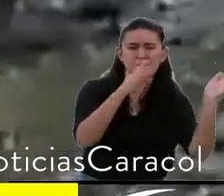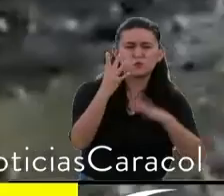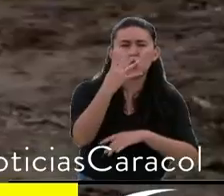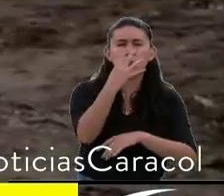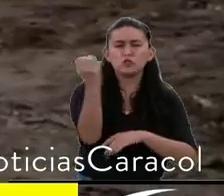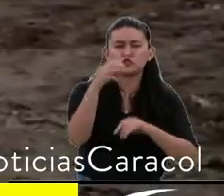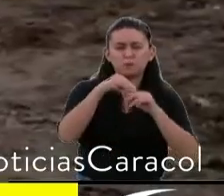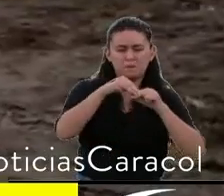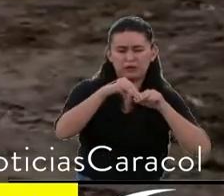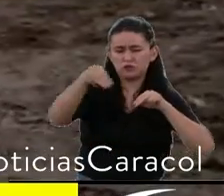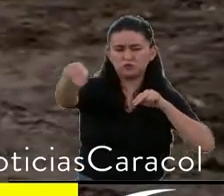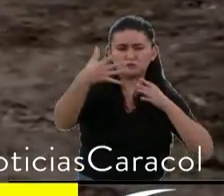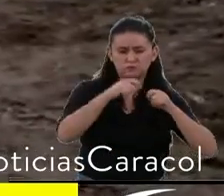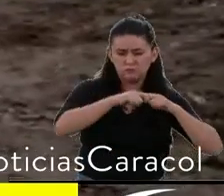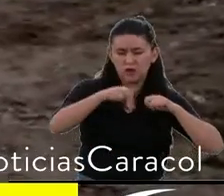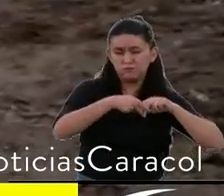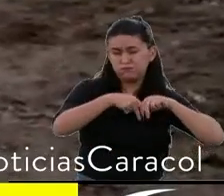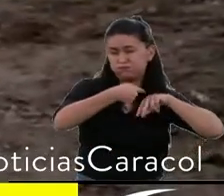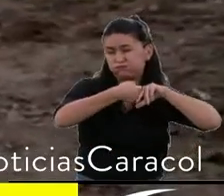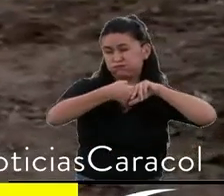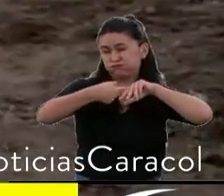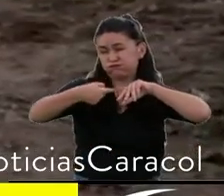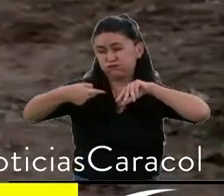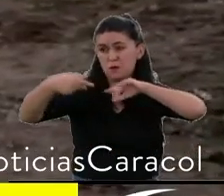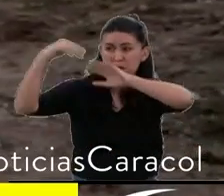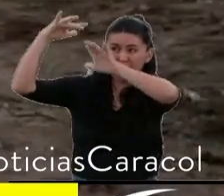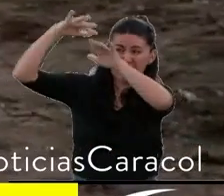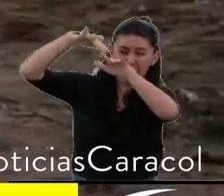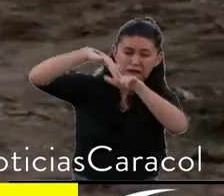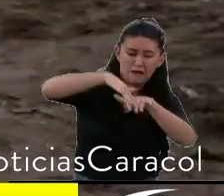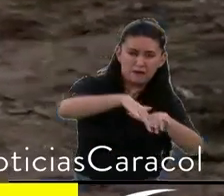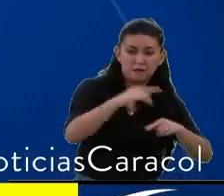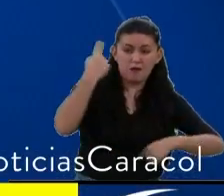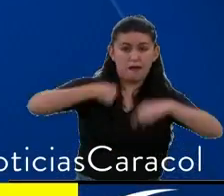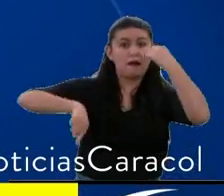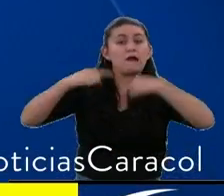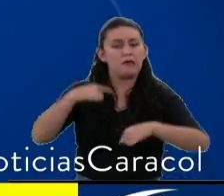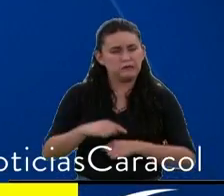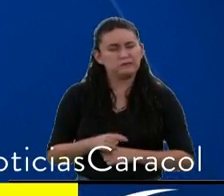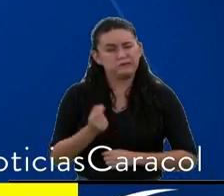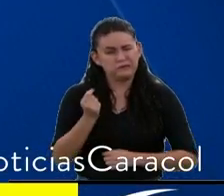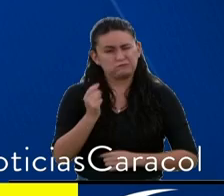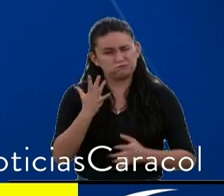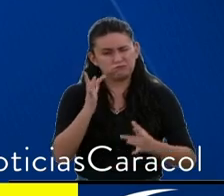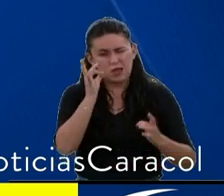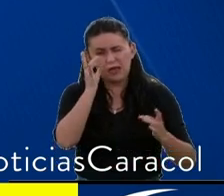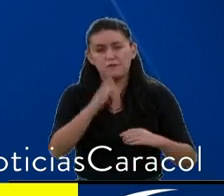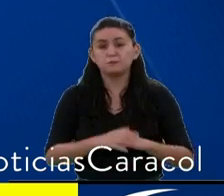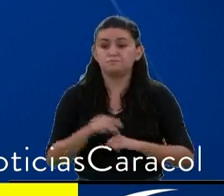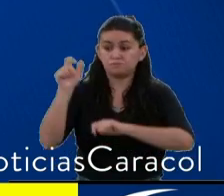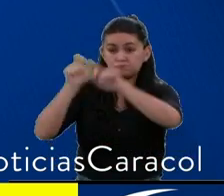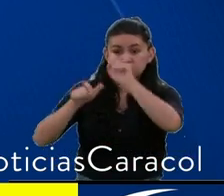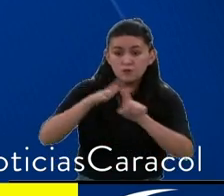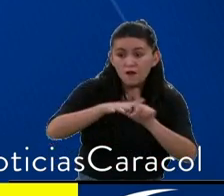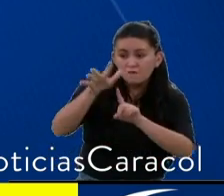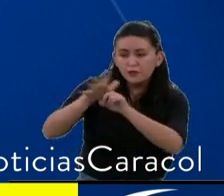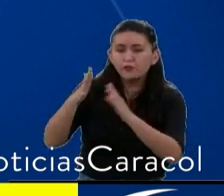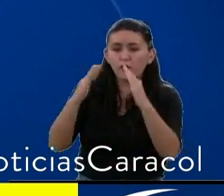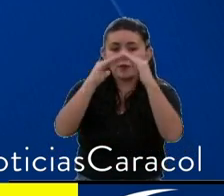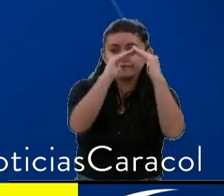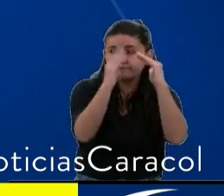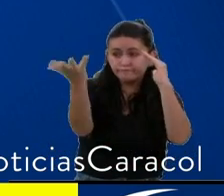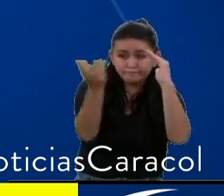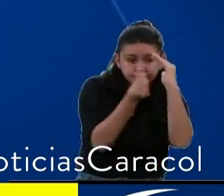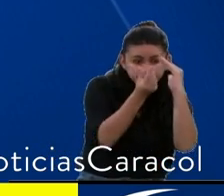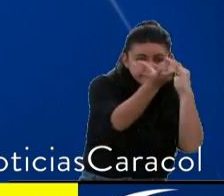400 metros y la llevó hasta un sector de la parte baja del municipio, con heridas bastante considerables. Los afectados permanecen en albergues